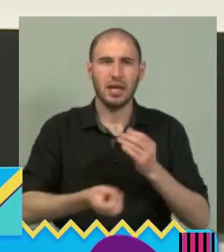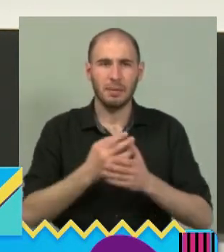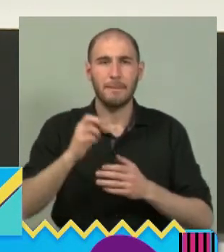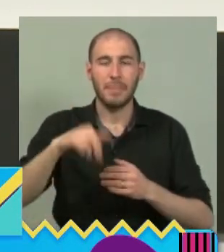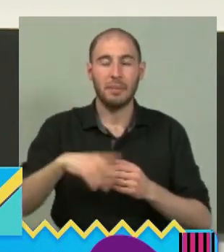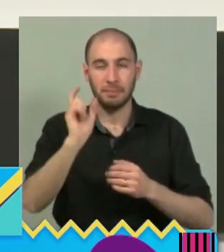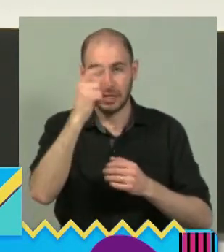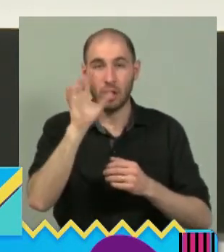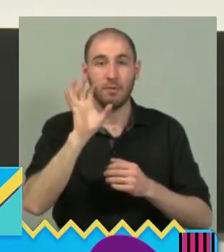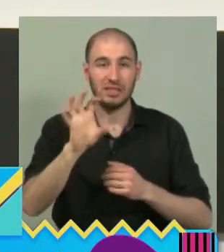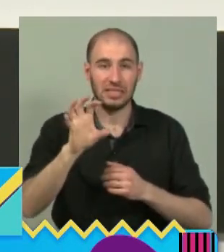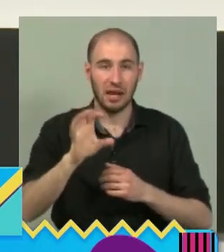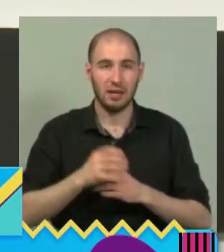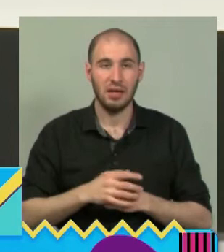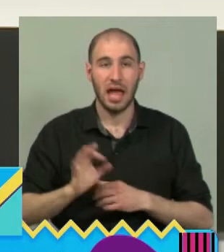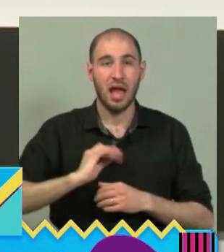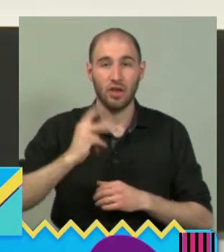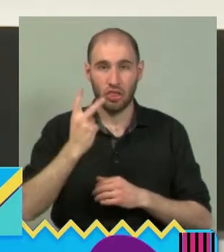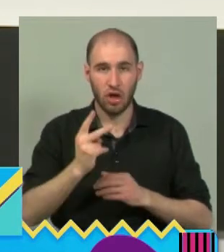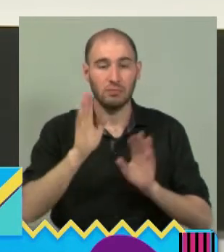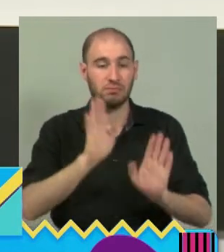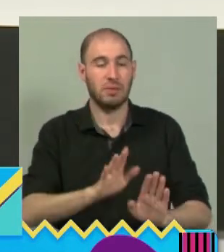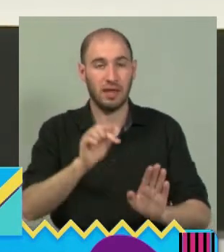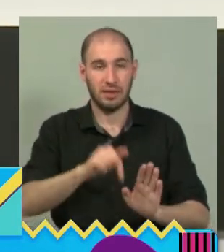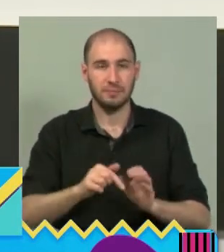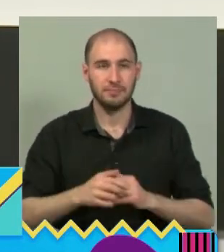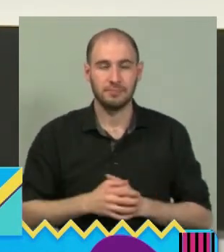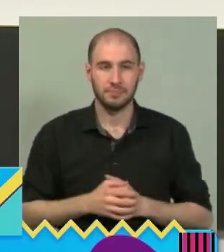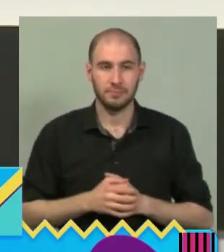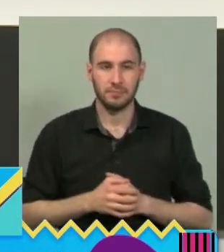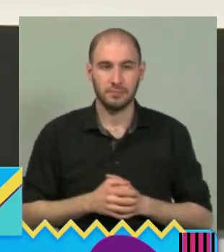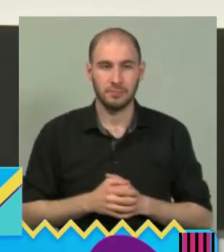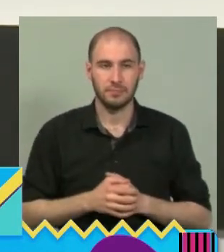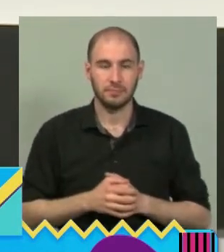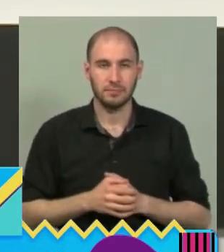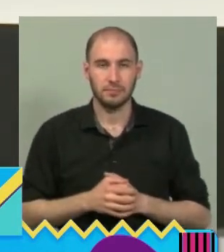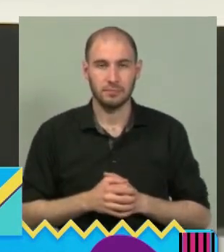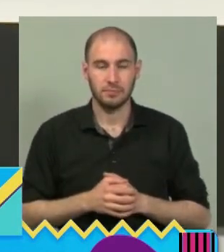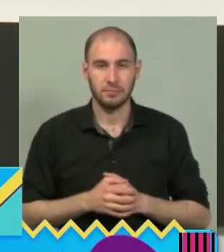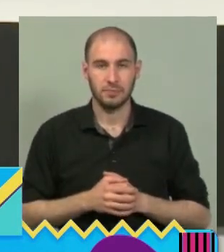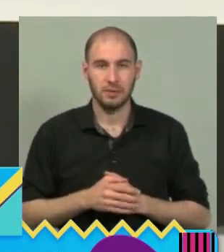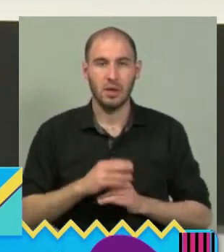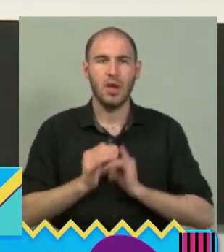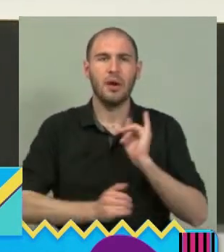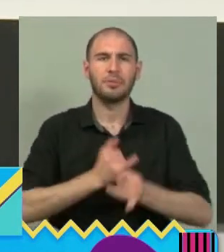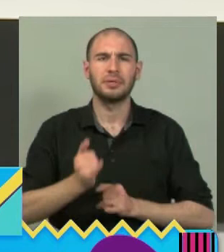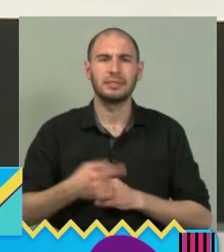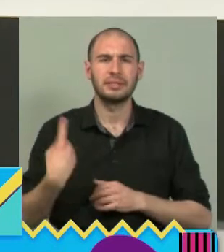plan minero provincial, ¿sí? Que hace 2 años que está paralizado en algún punto. Y lo que se decía